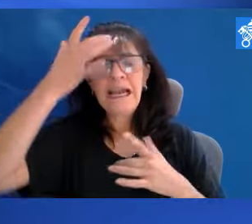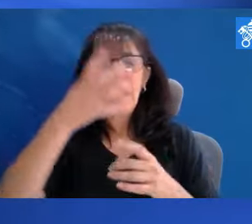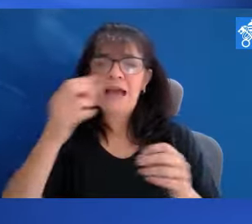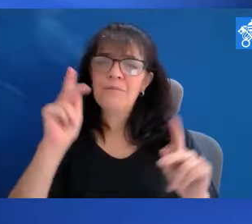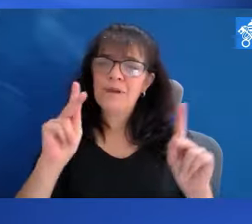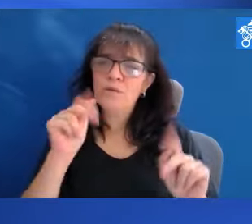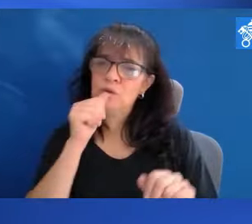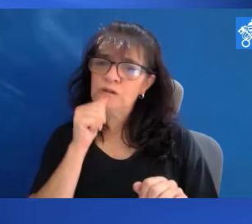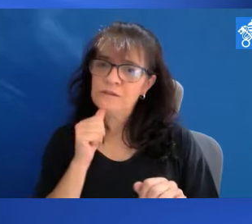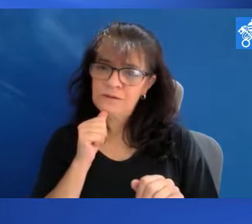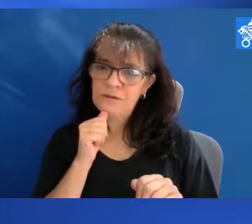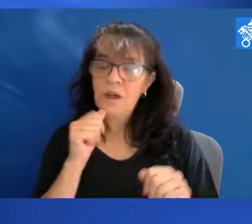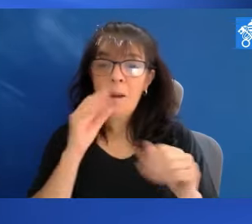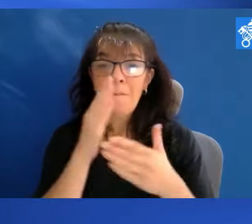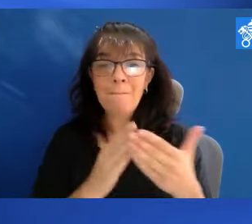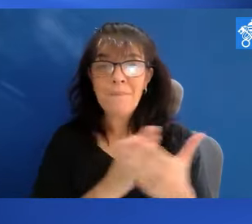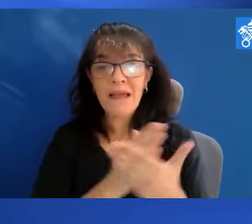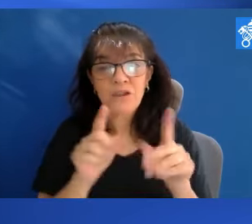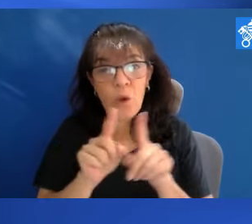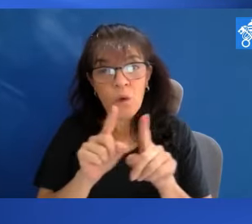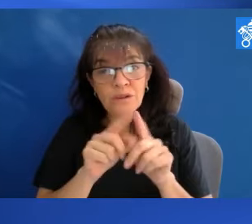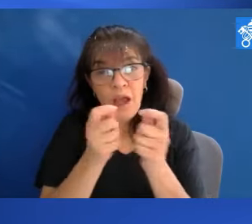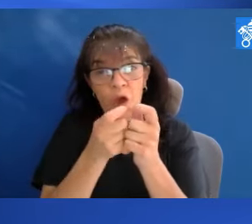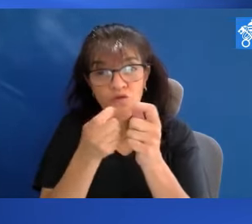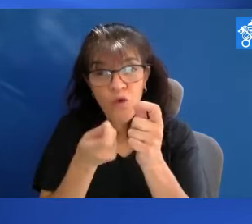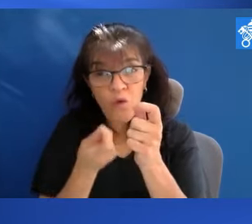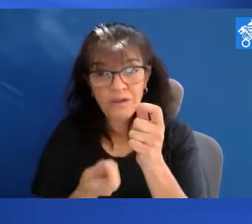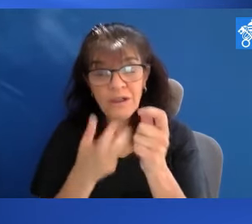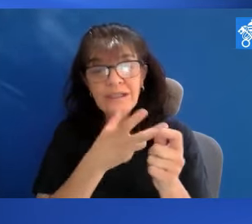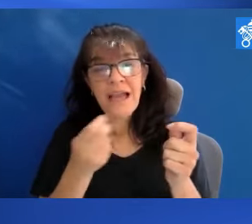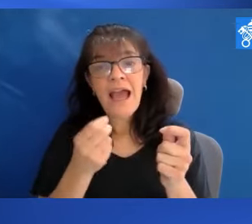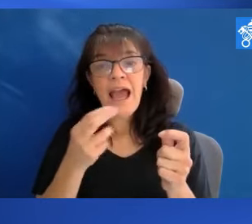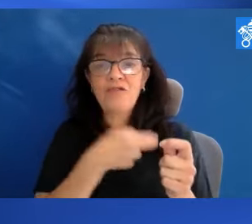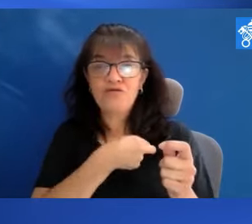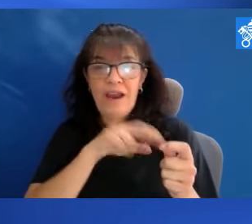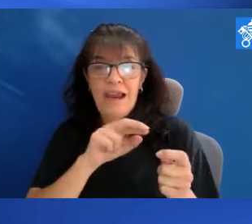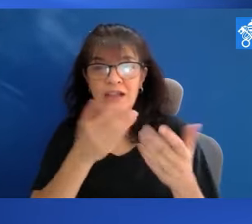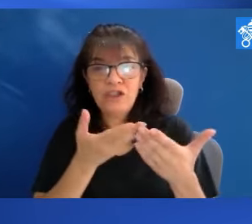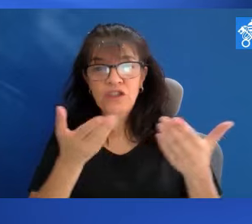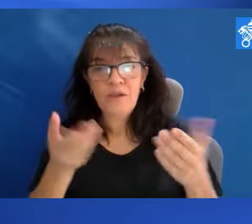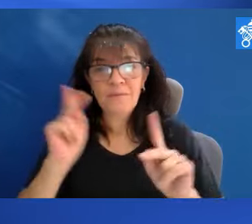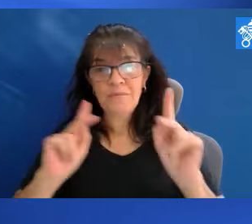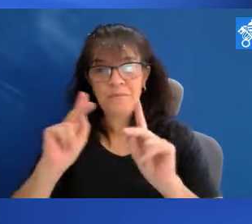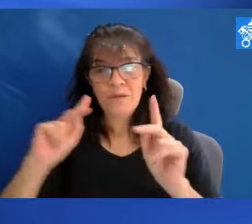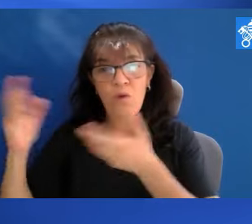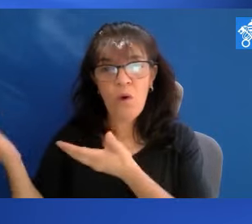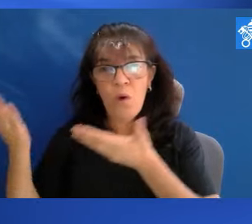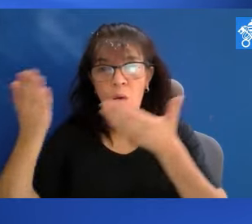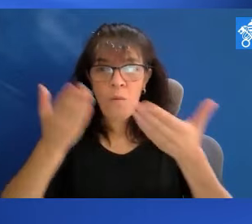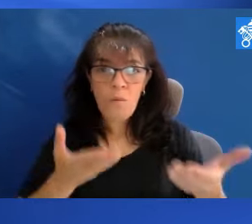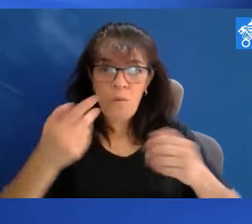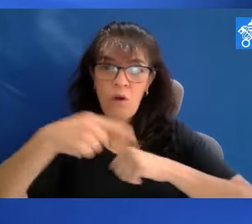sufren. Bendice también los rosarios y objetos de devoción que los peregrinos